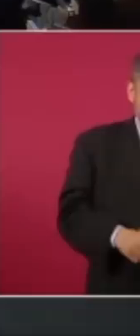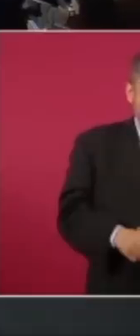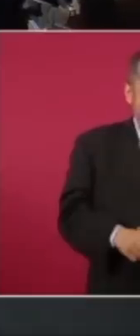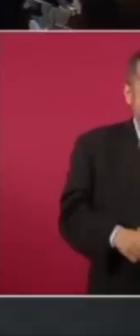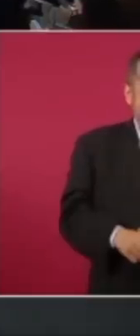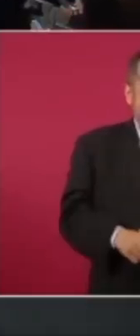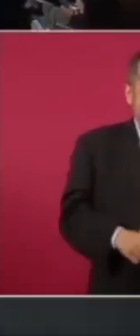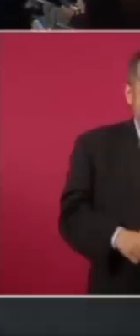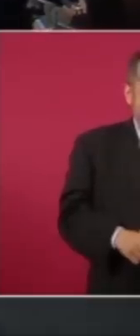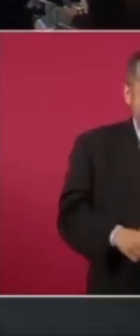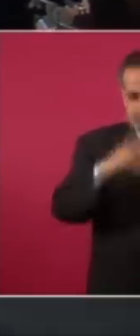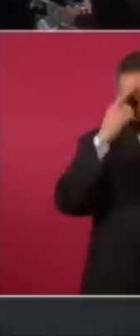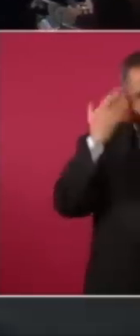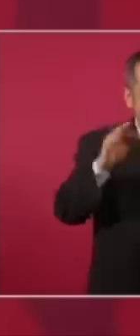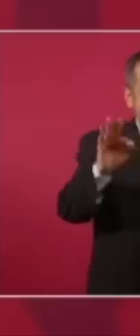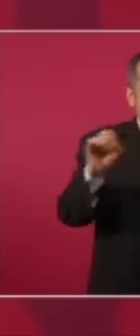¿Cómo es que decía